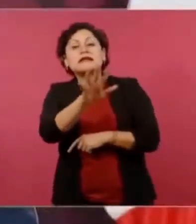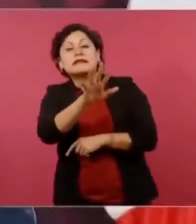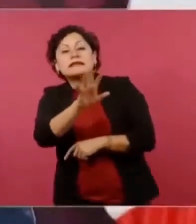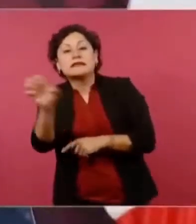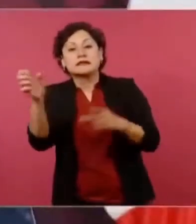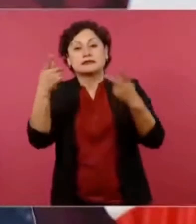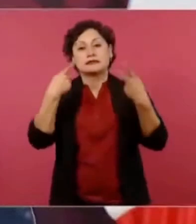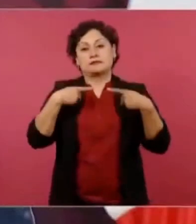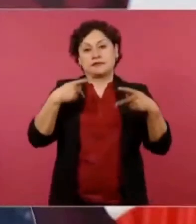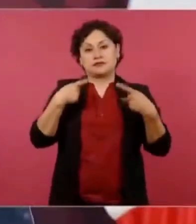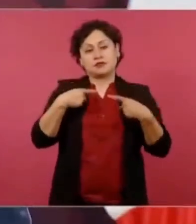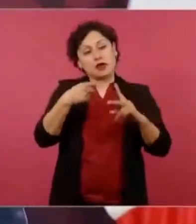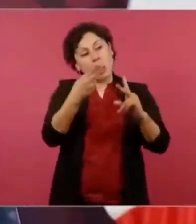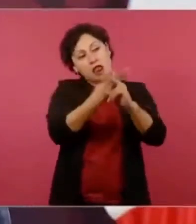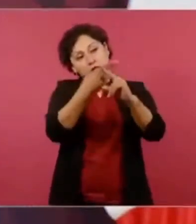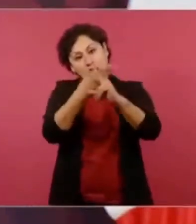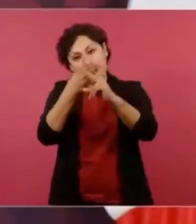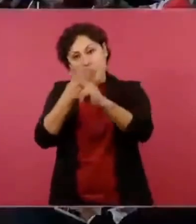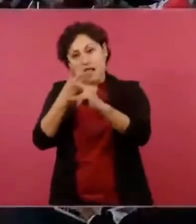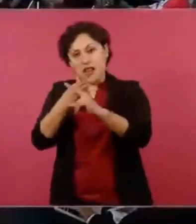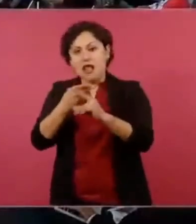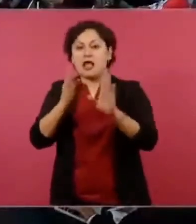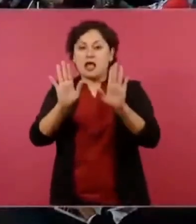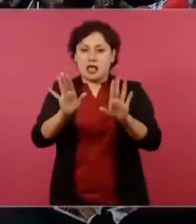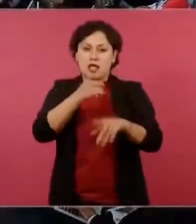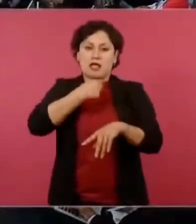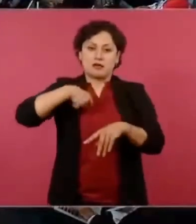de nuestro partido entonces.